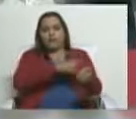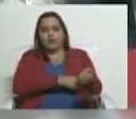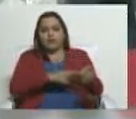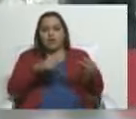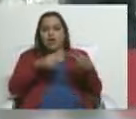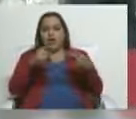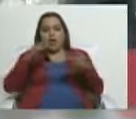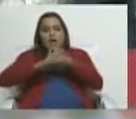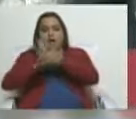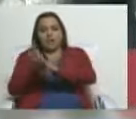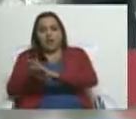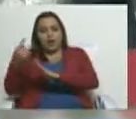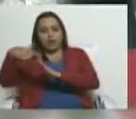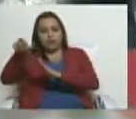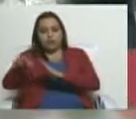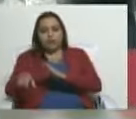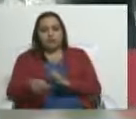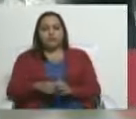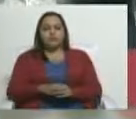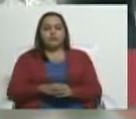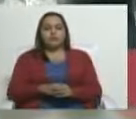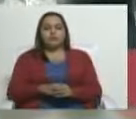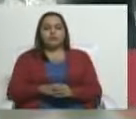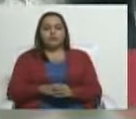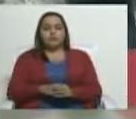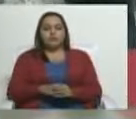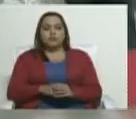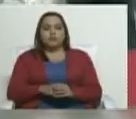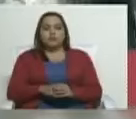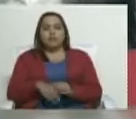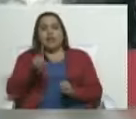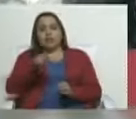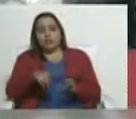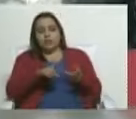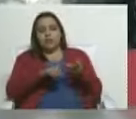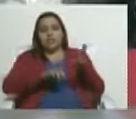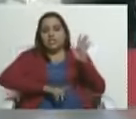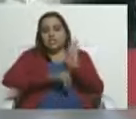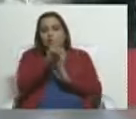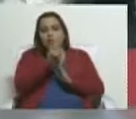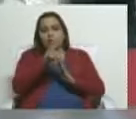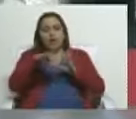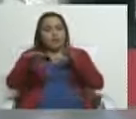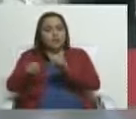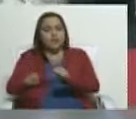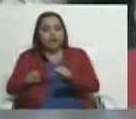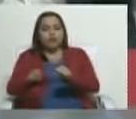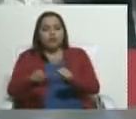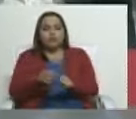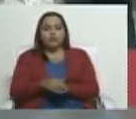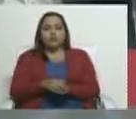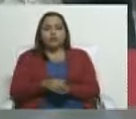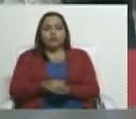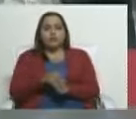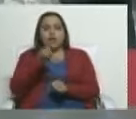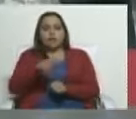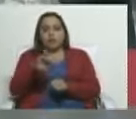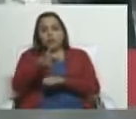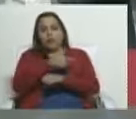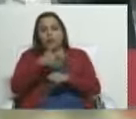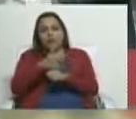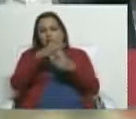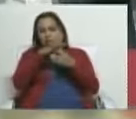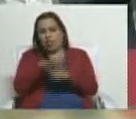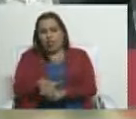otro, el desarrollo de una lógica del capital que justifica todo, ¿no? Un Estado opresor